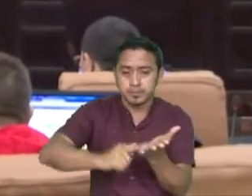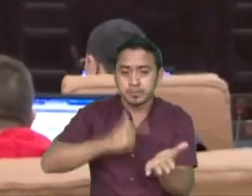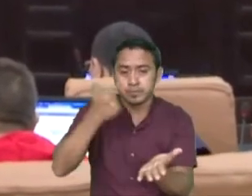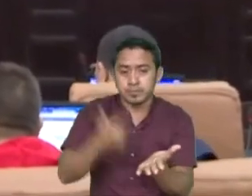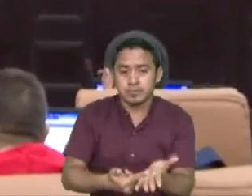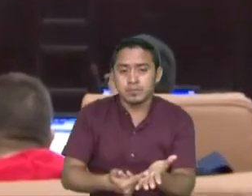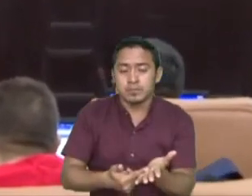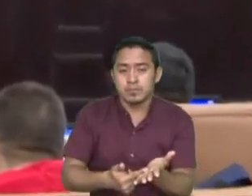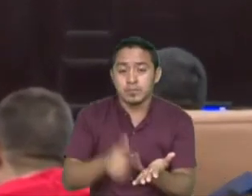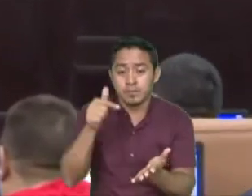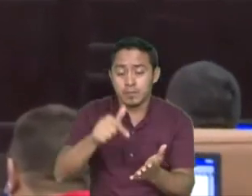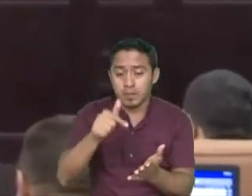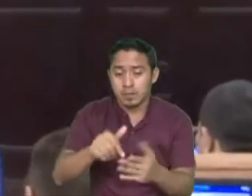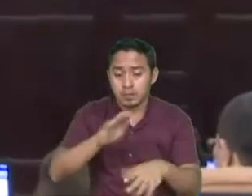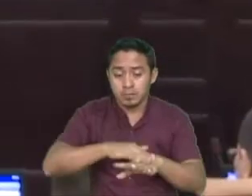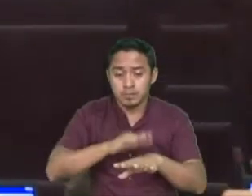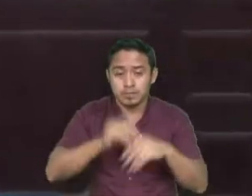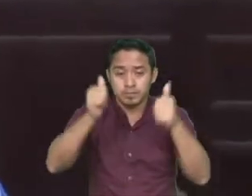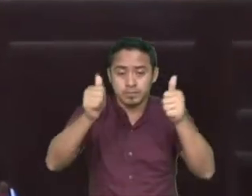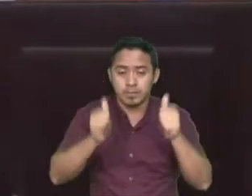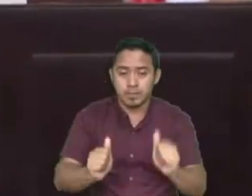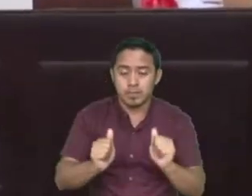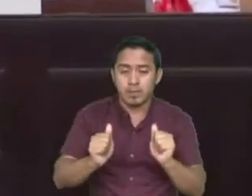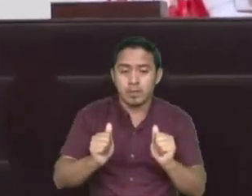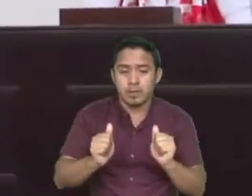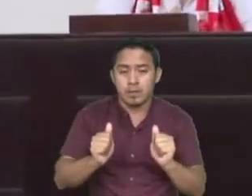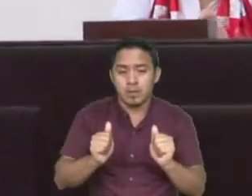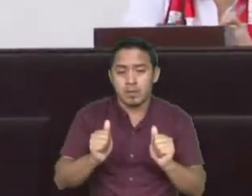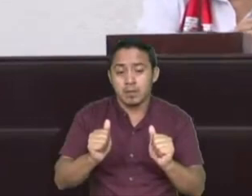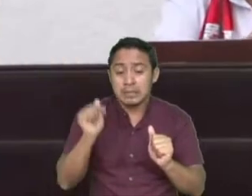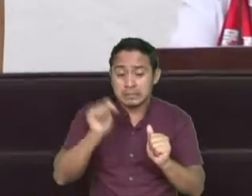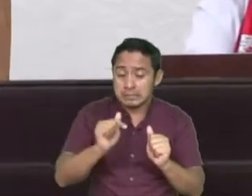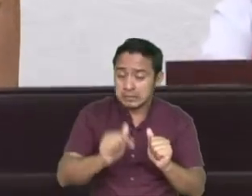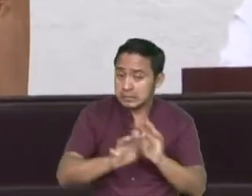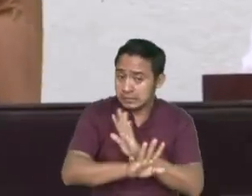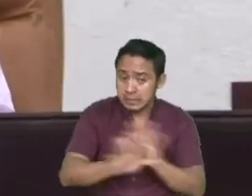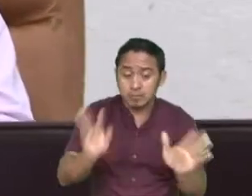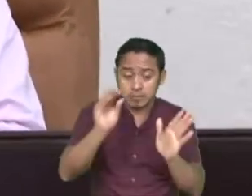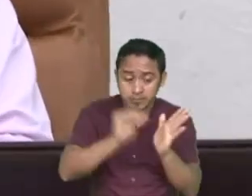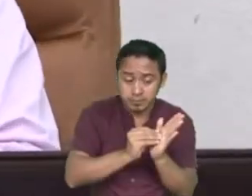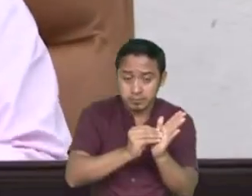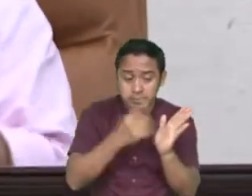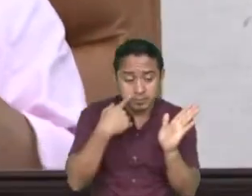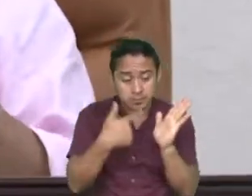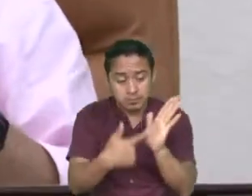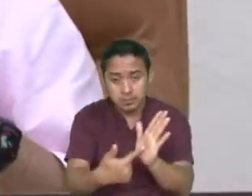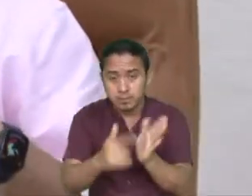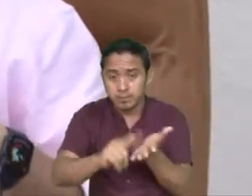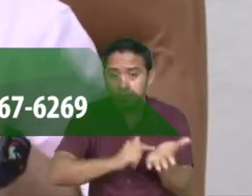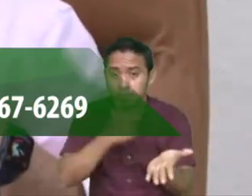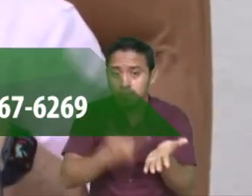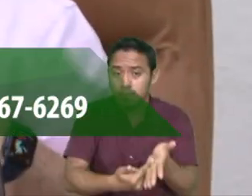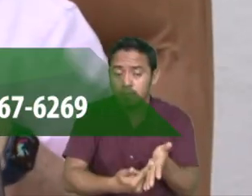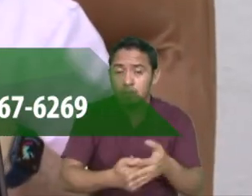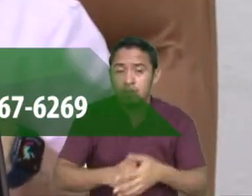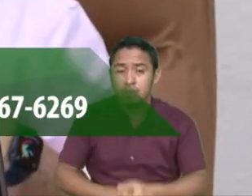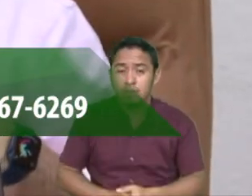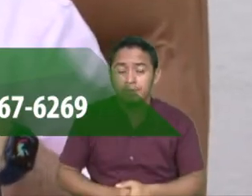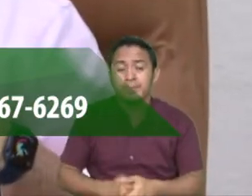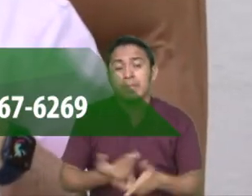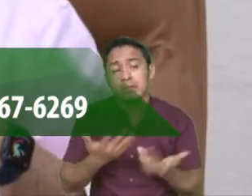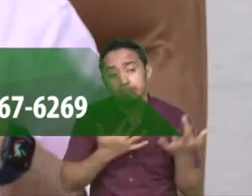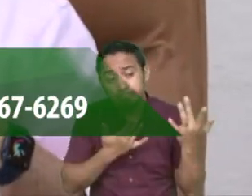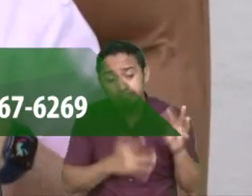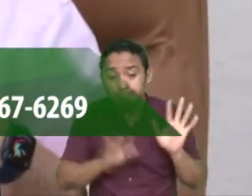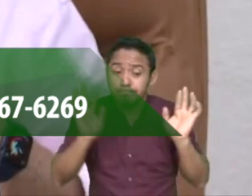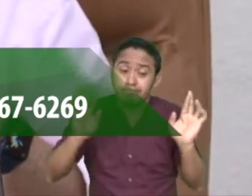de Carácter Constitucional para Asuntos Electorales, de tal manera que el 29 de abril estaría dictaminando, señaló el presidente de la